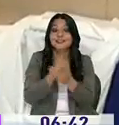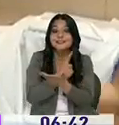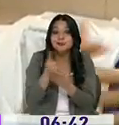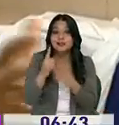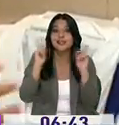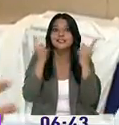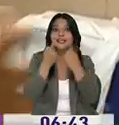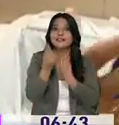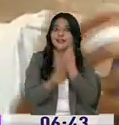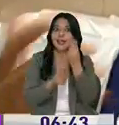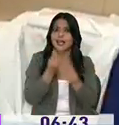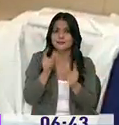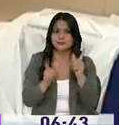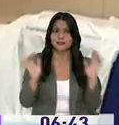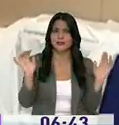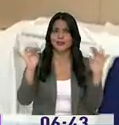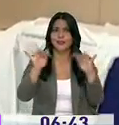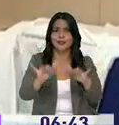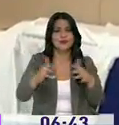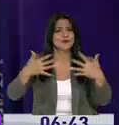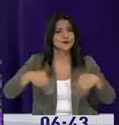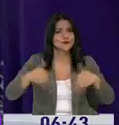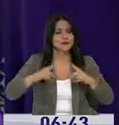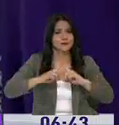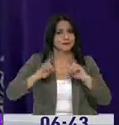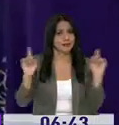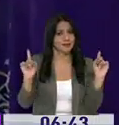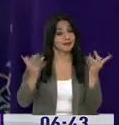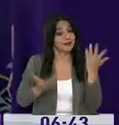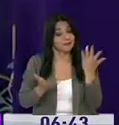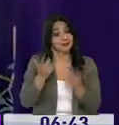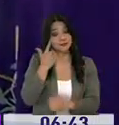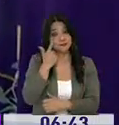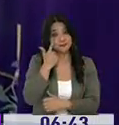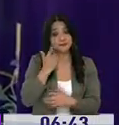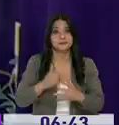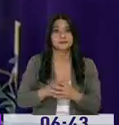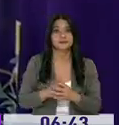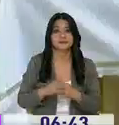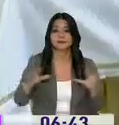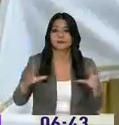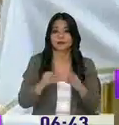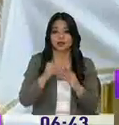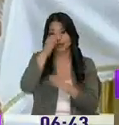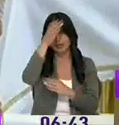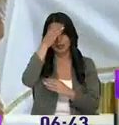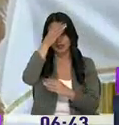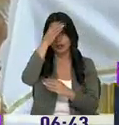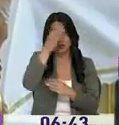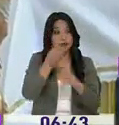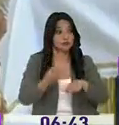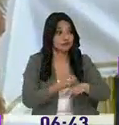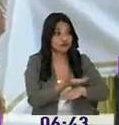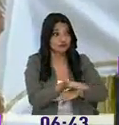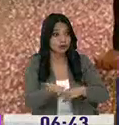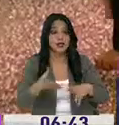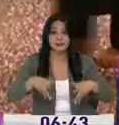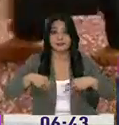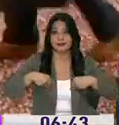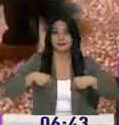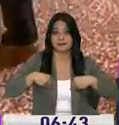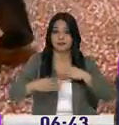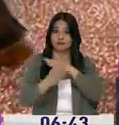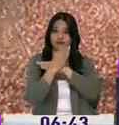todas las concentraciones masivas que tendremos, ¿no? Entre tanto, la comunidad católica sigue las recomendaciones dadas. Es